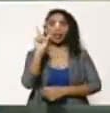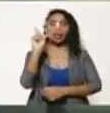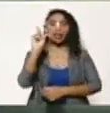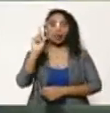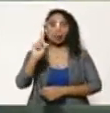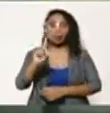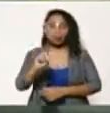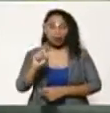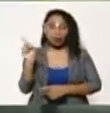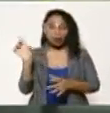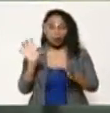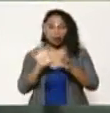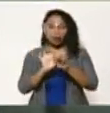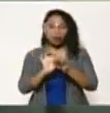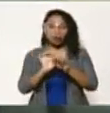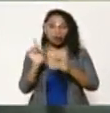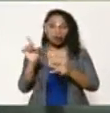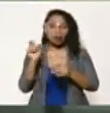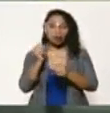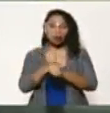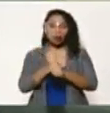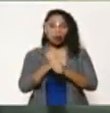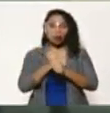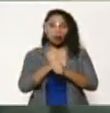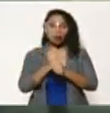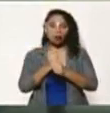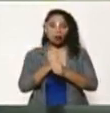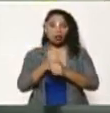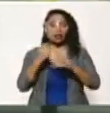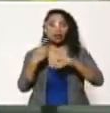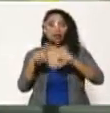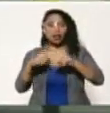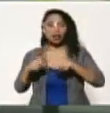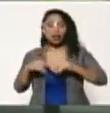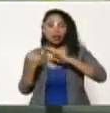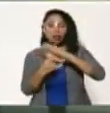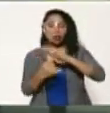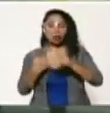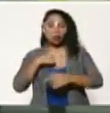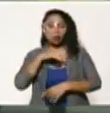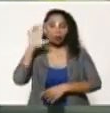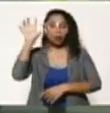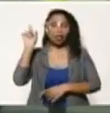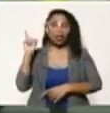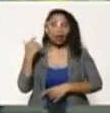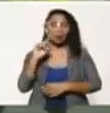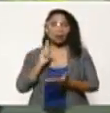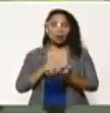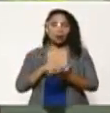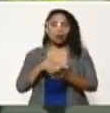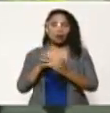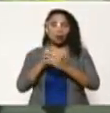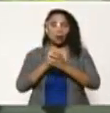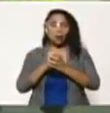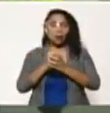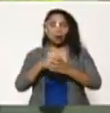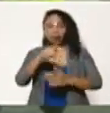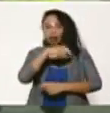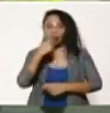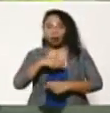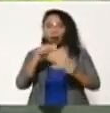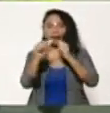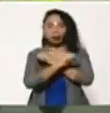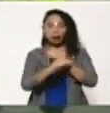pues se une a esta articulación de las en distintas instituciones de nuestro país se encuentra presente el comando nacional antidrogas la guardia